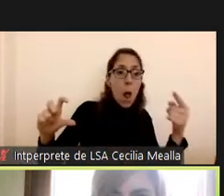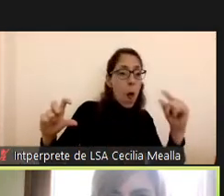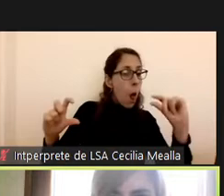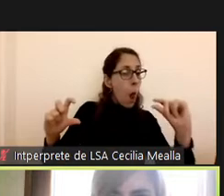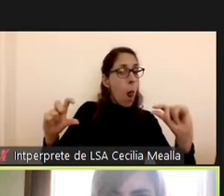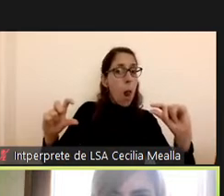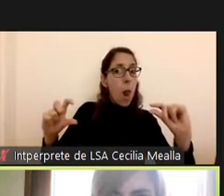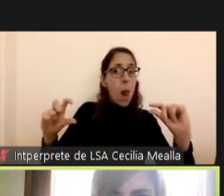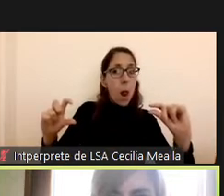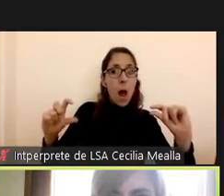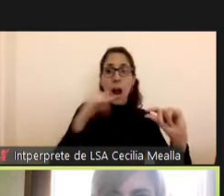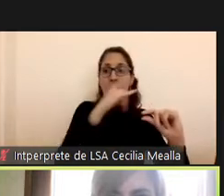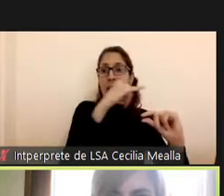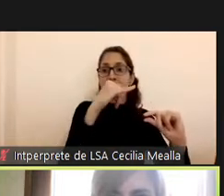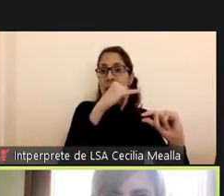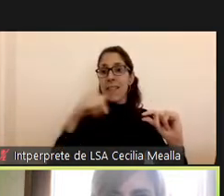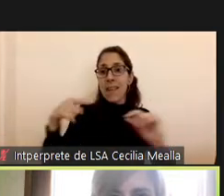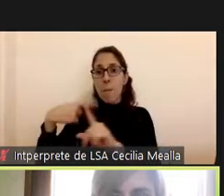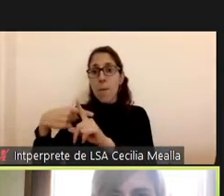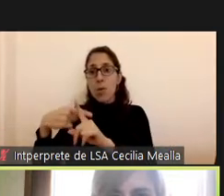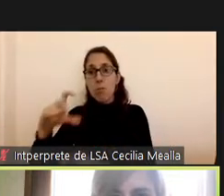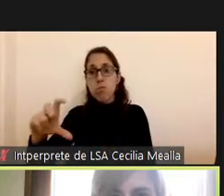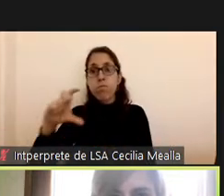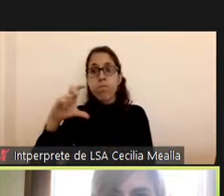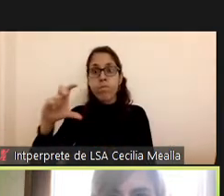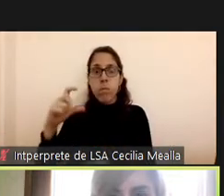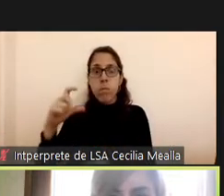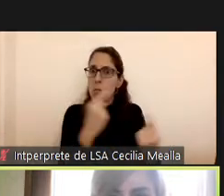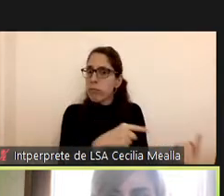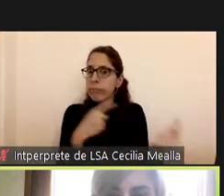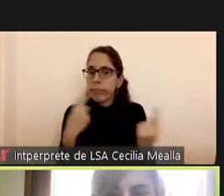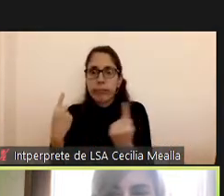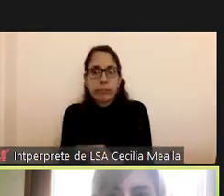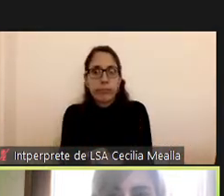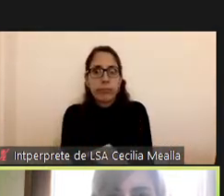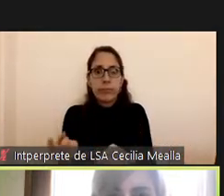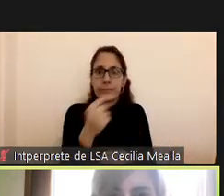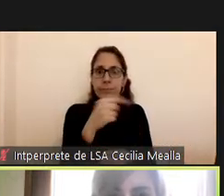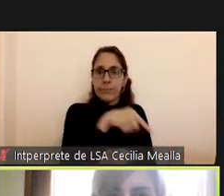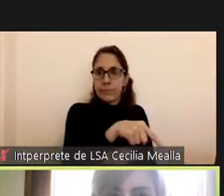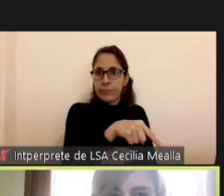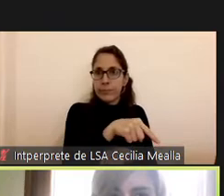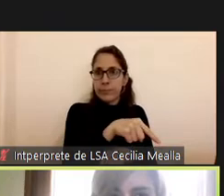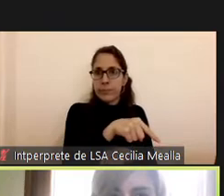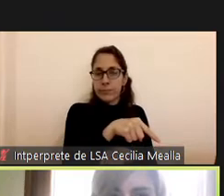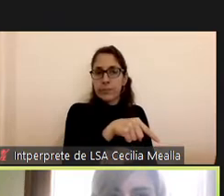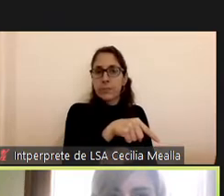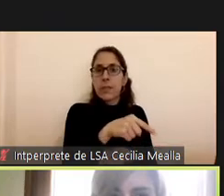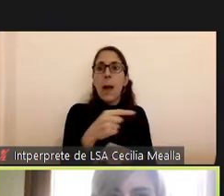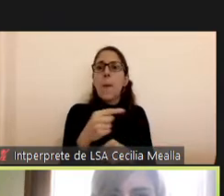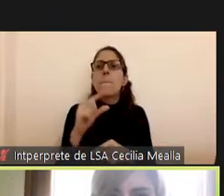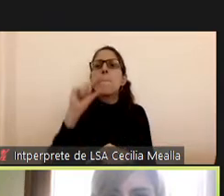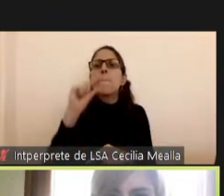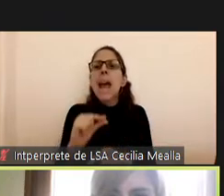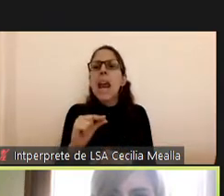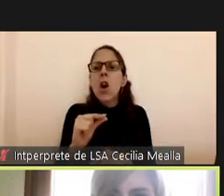negativas. ¿Sí? Es mucho menor en las gram. ¿En cuáles?